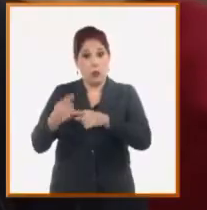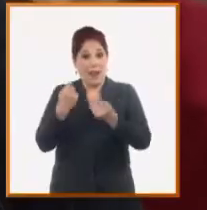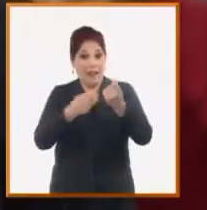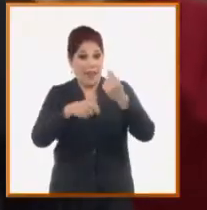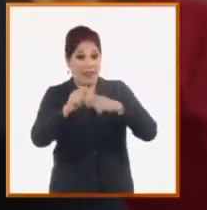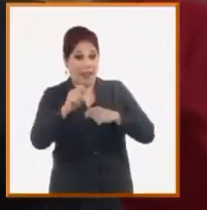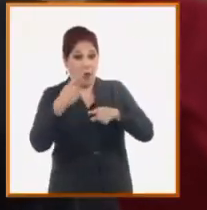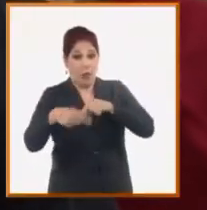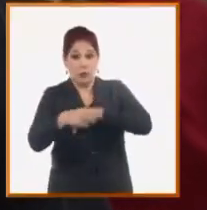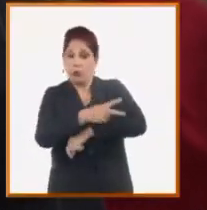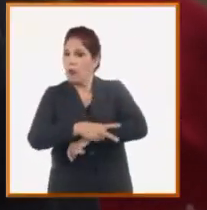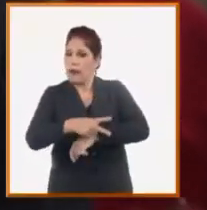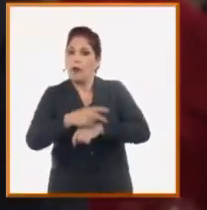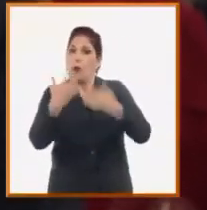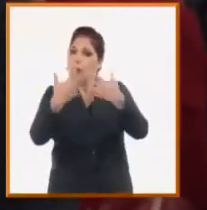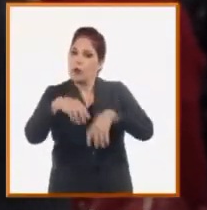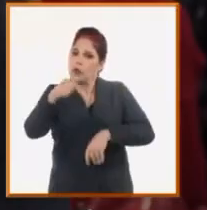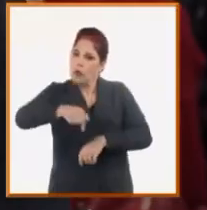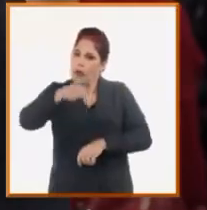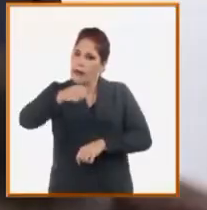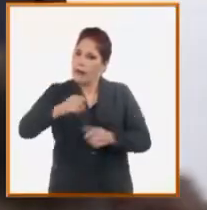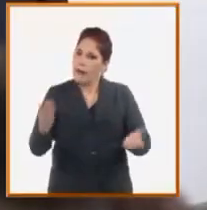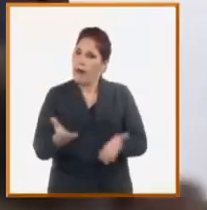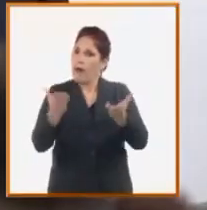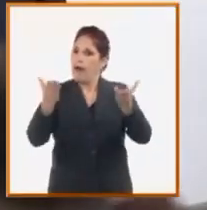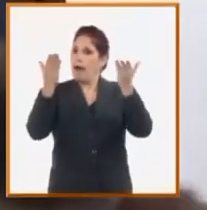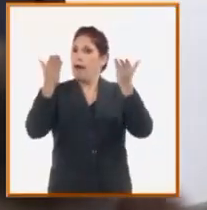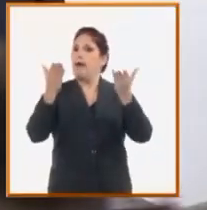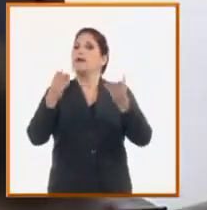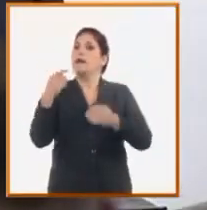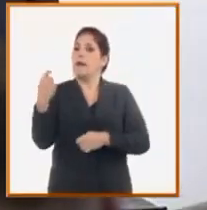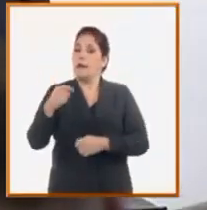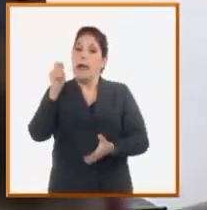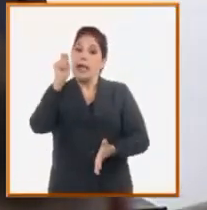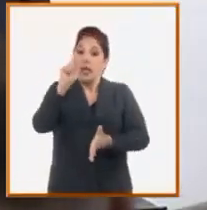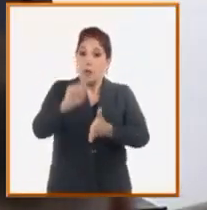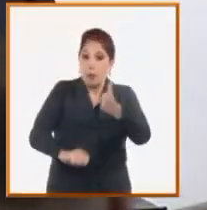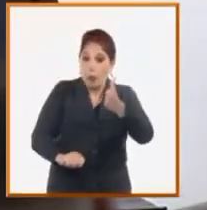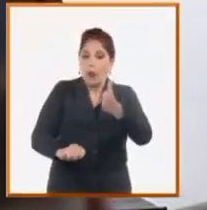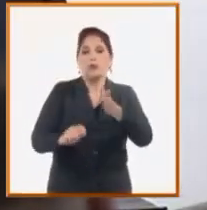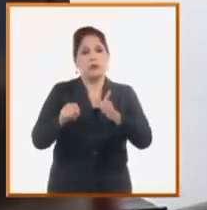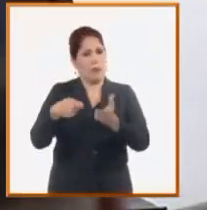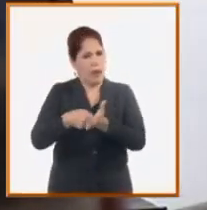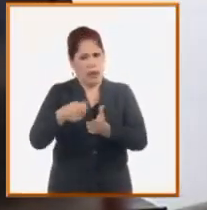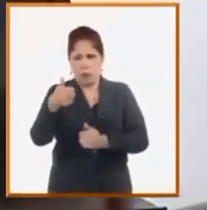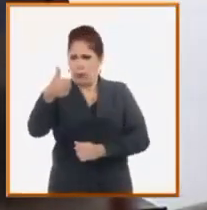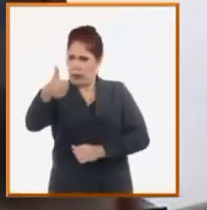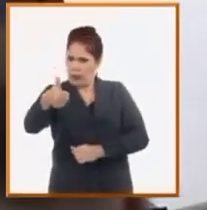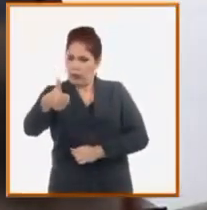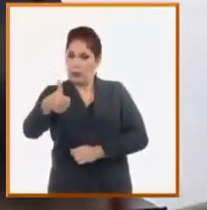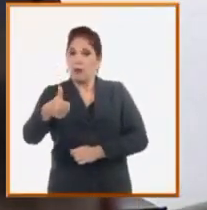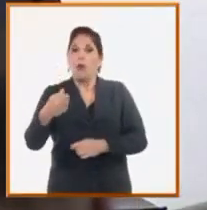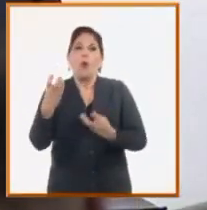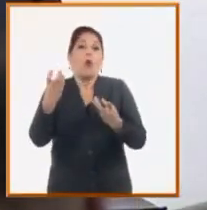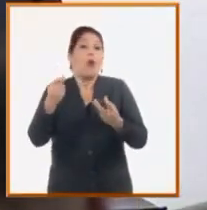sobre todo los que se producen en el país. Aquí todos los que tienen que pagar impuestos lo están pagando. La pregunta es